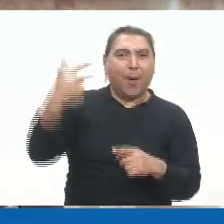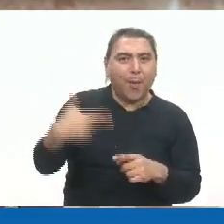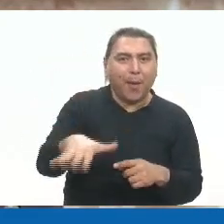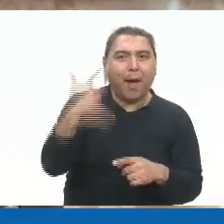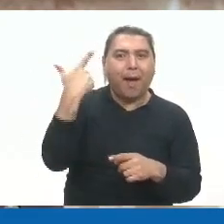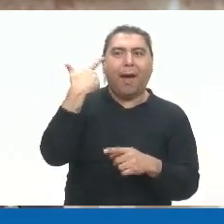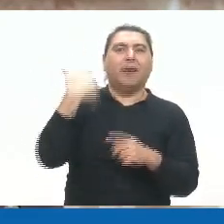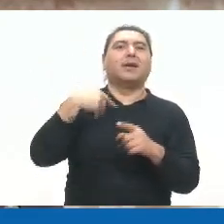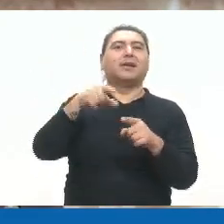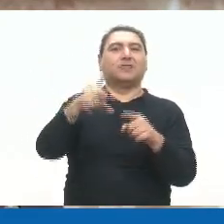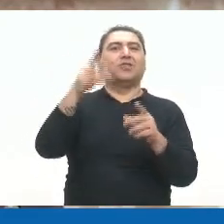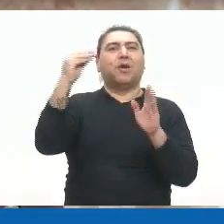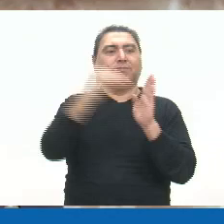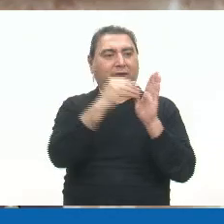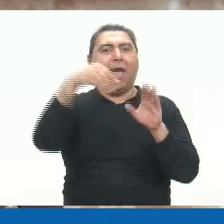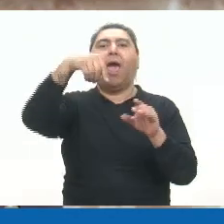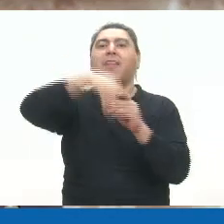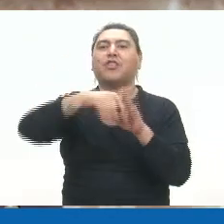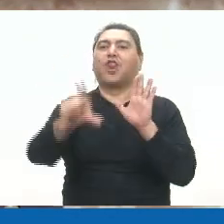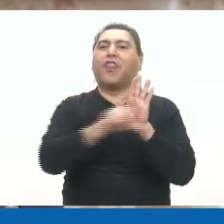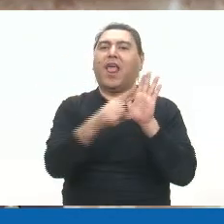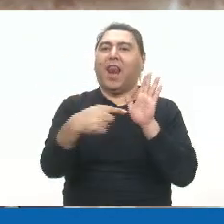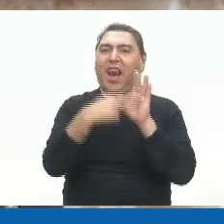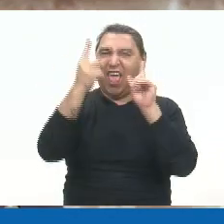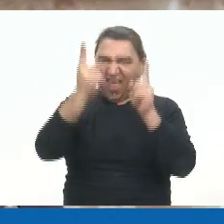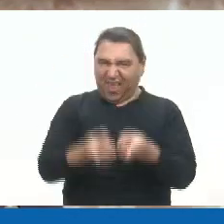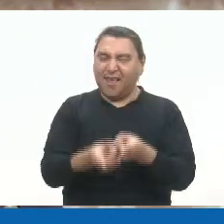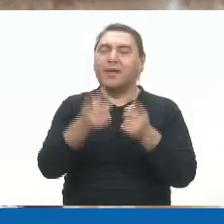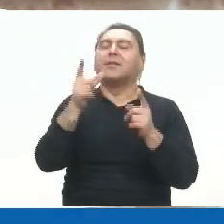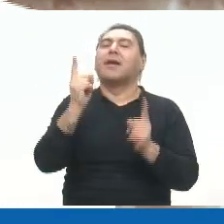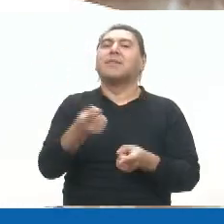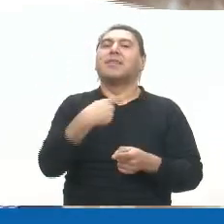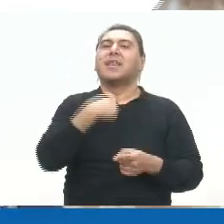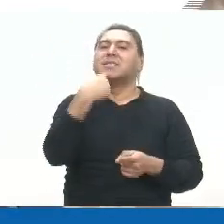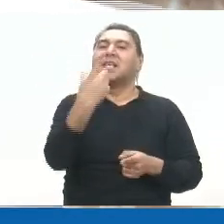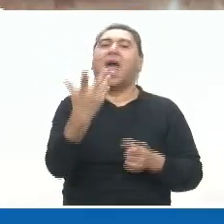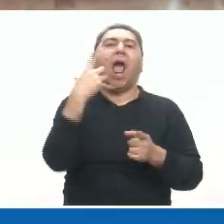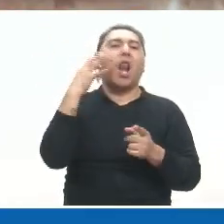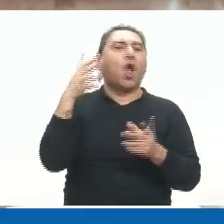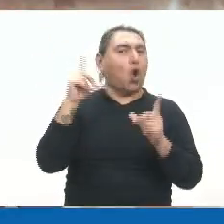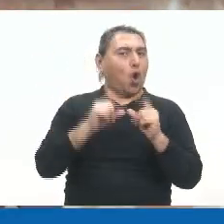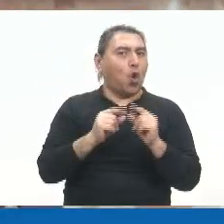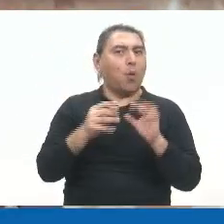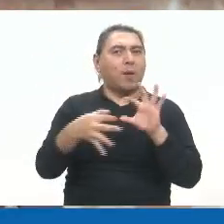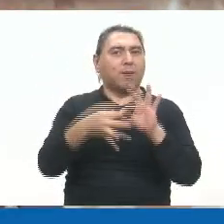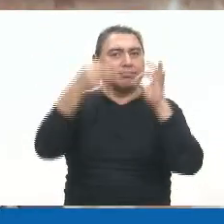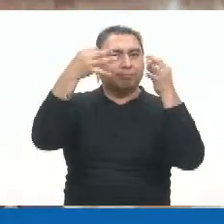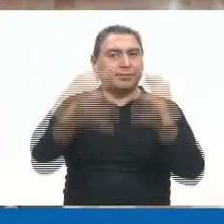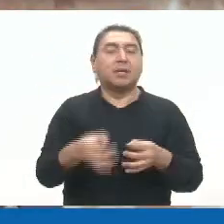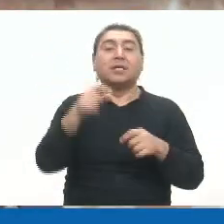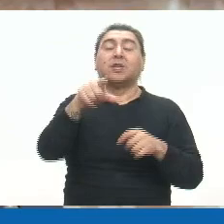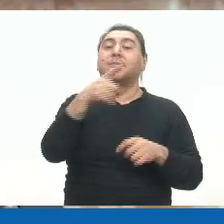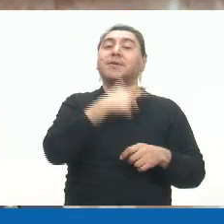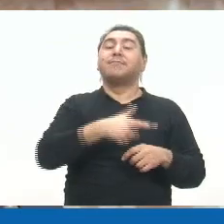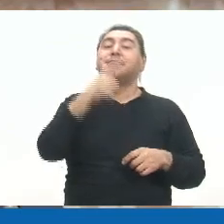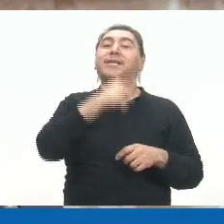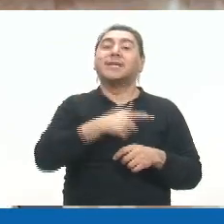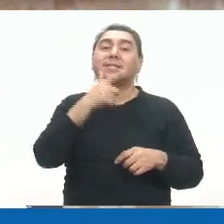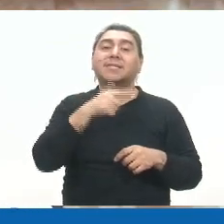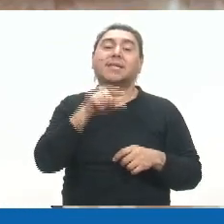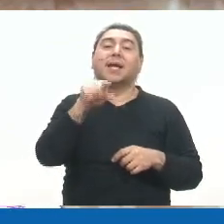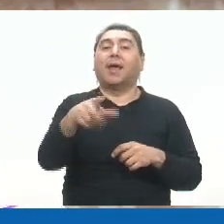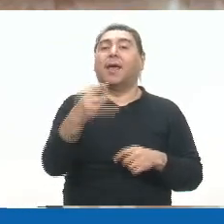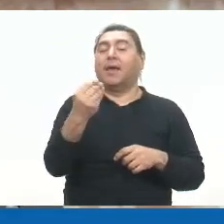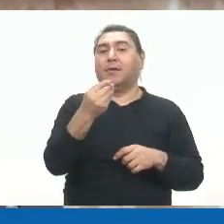tipificado en esta ley pero para decirles algo en números y en esto Me parece que